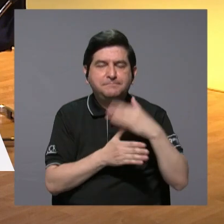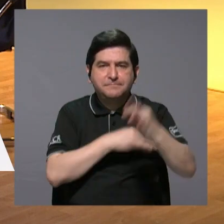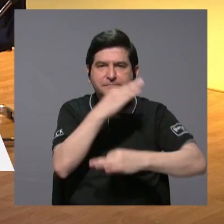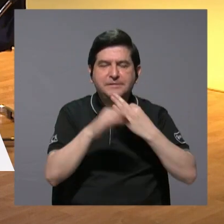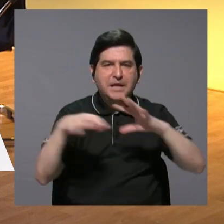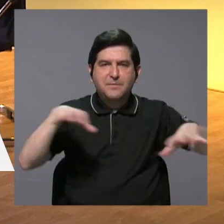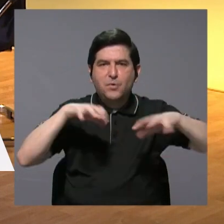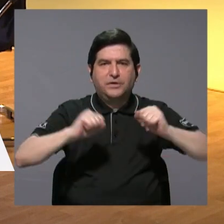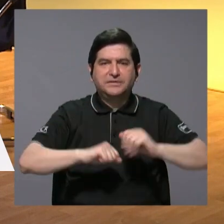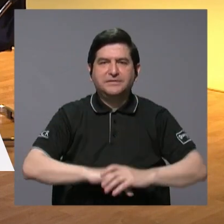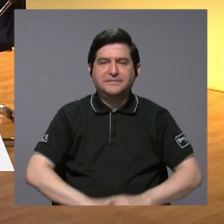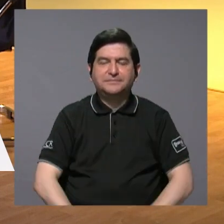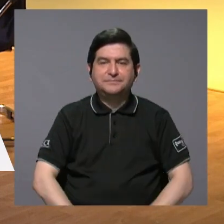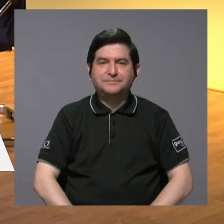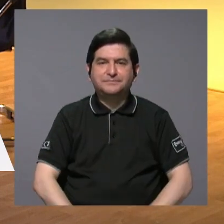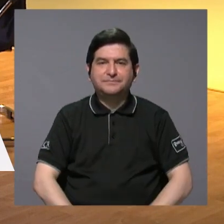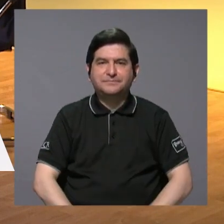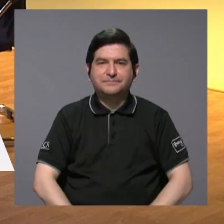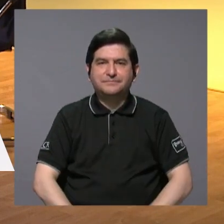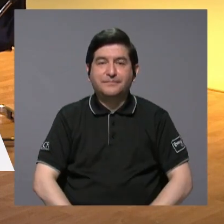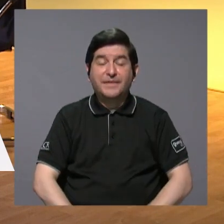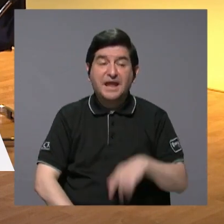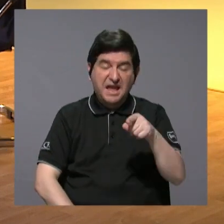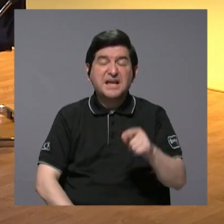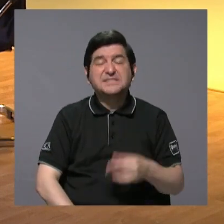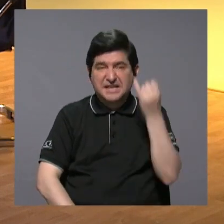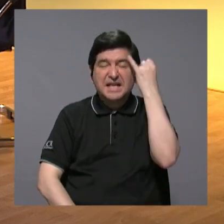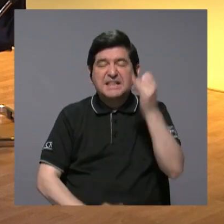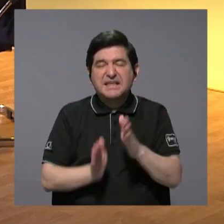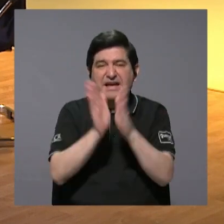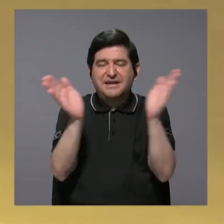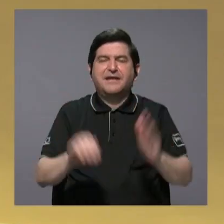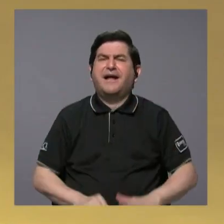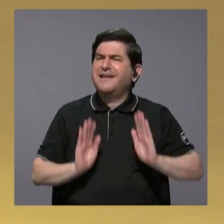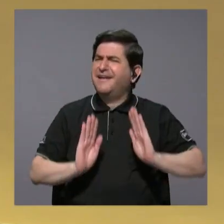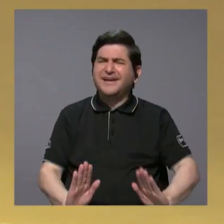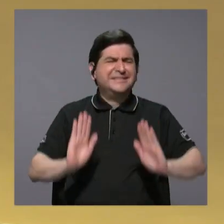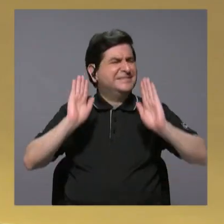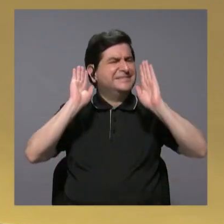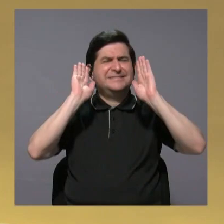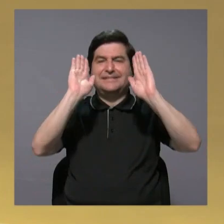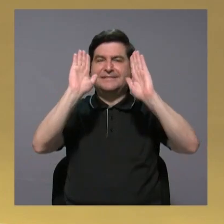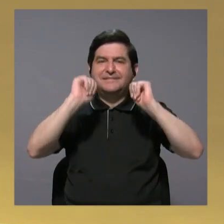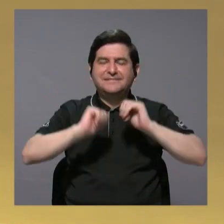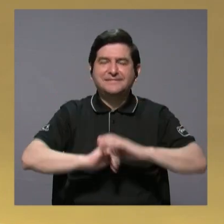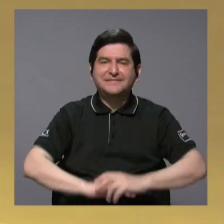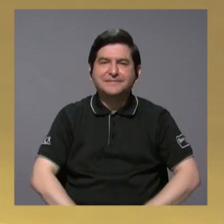tipo de actividades. Creo que en orden general por ahí deberíamos ir hacia futuro. Excelente. Y